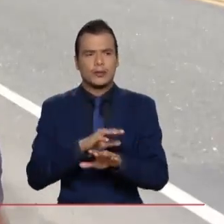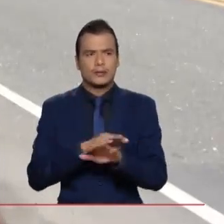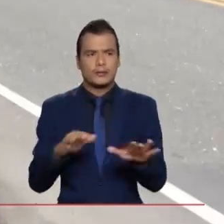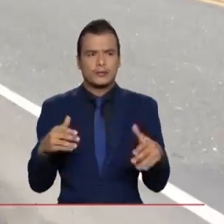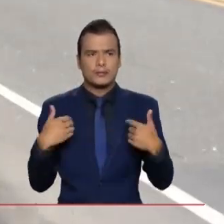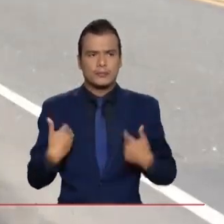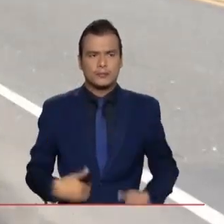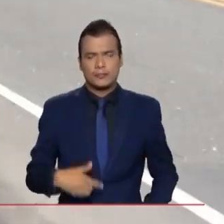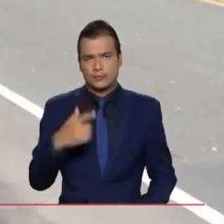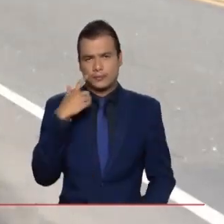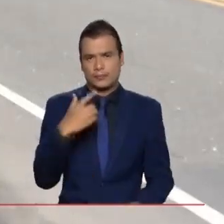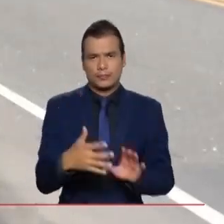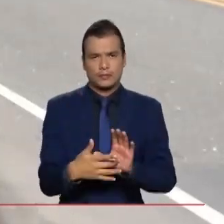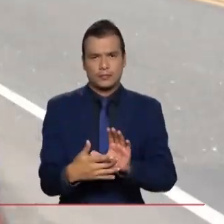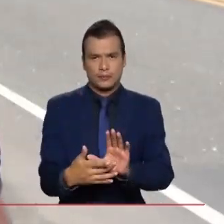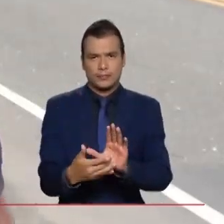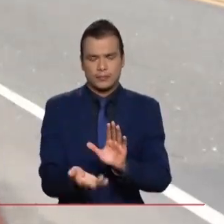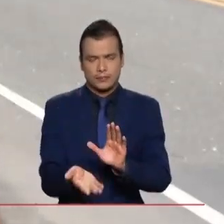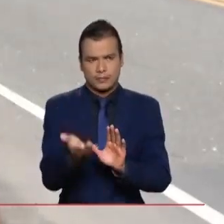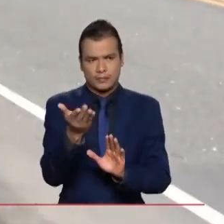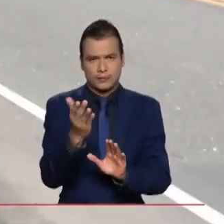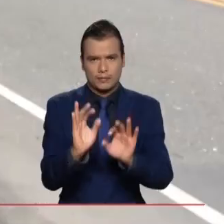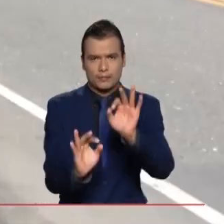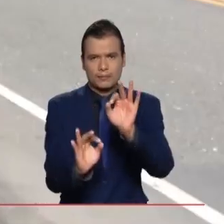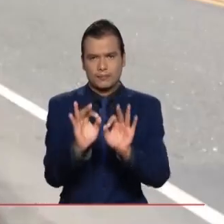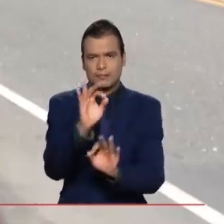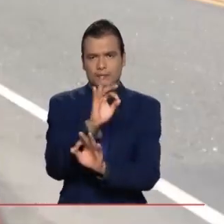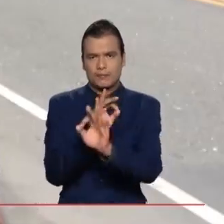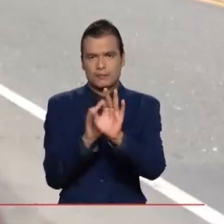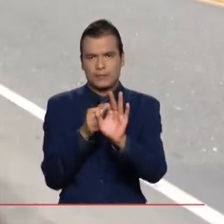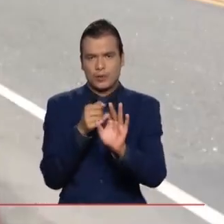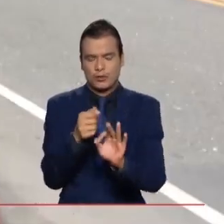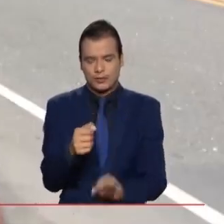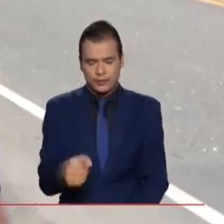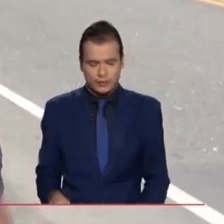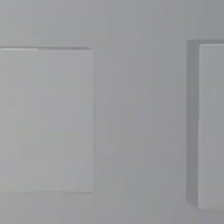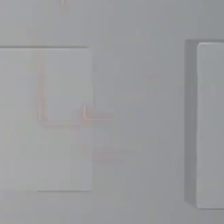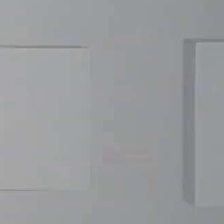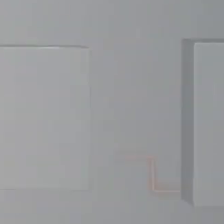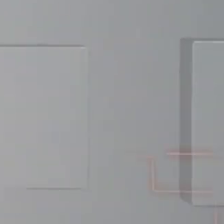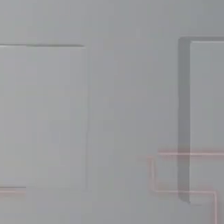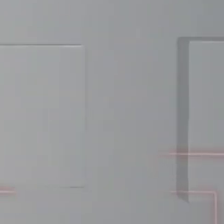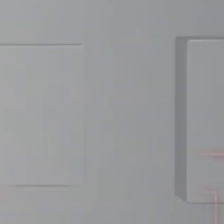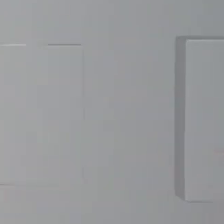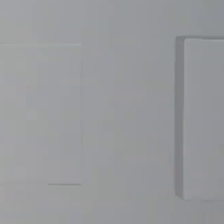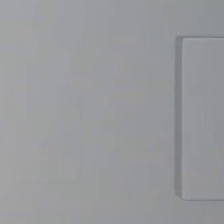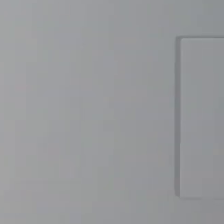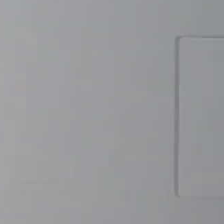información desde el corregimiento de Córdoba para Telepacífico Noticias, Jefferson Alarcón Perdomo.